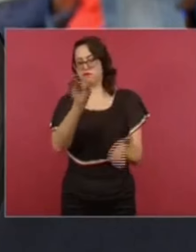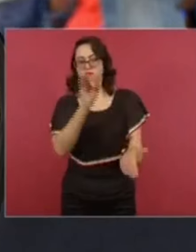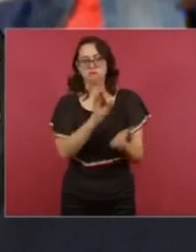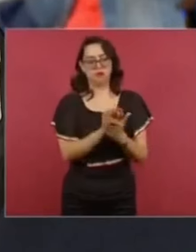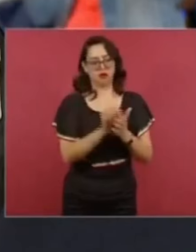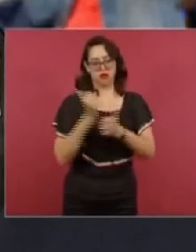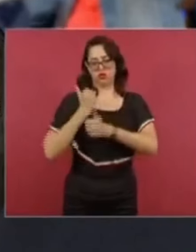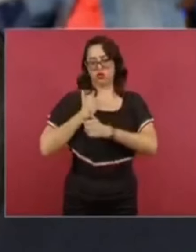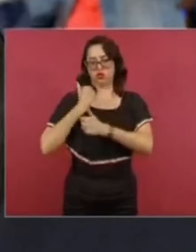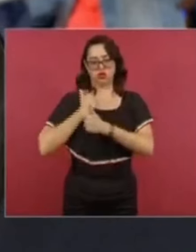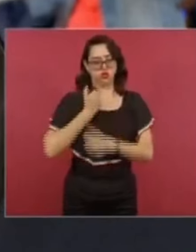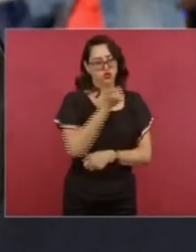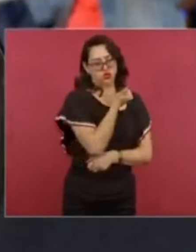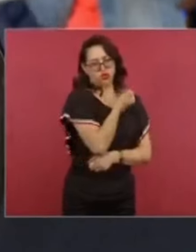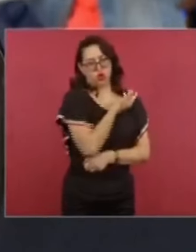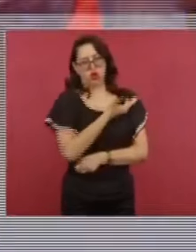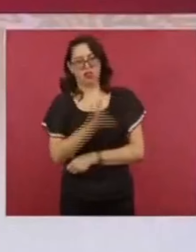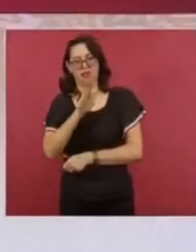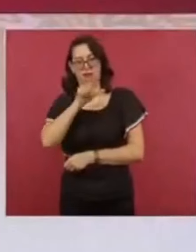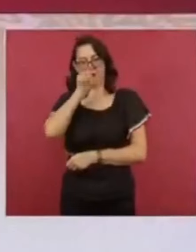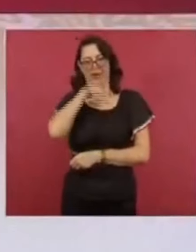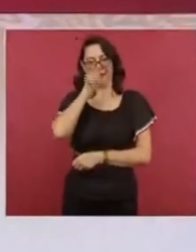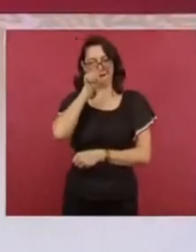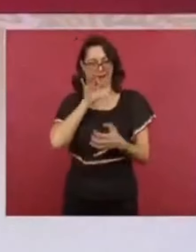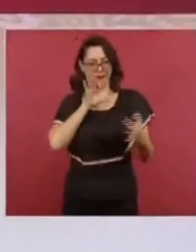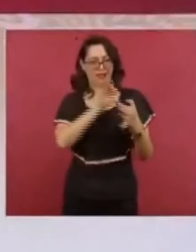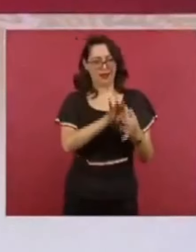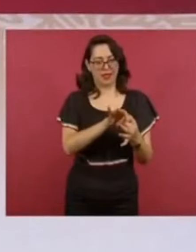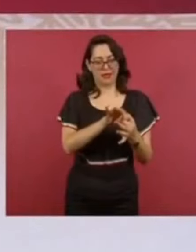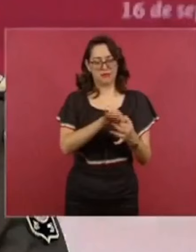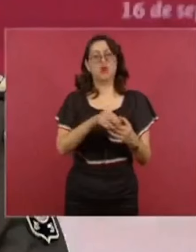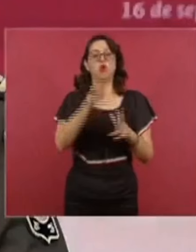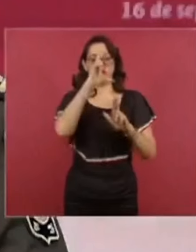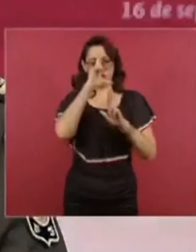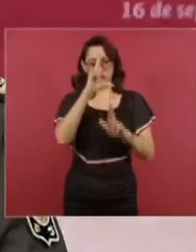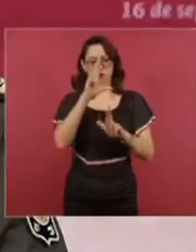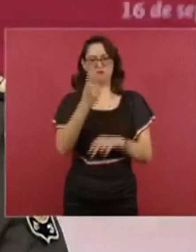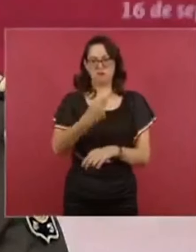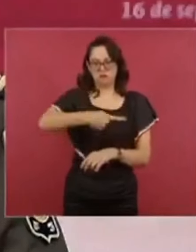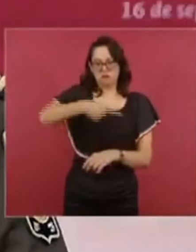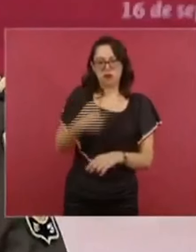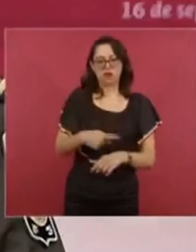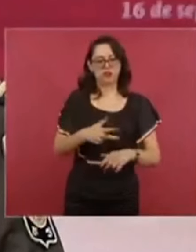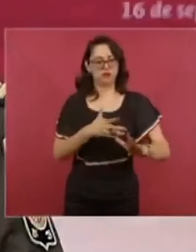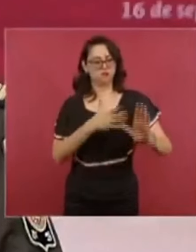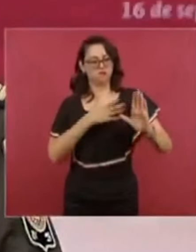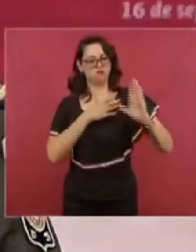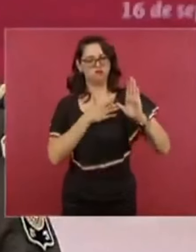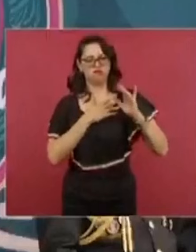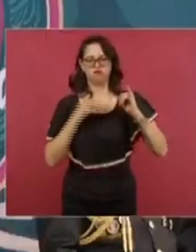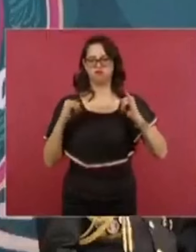dejado un sello de honor, patriotismo y compromiso institucional.